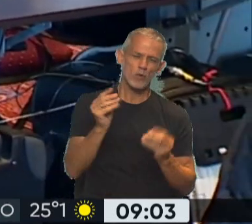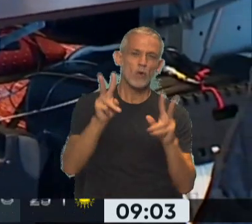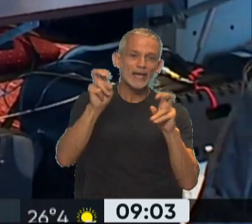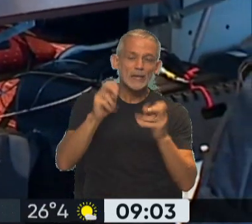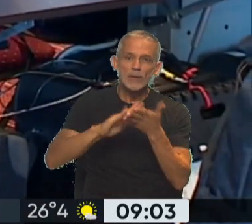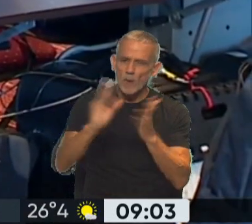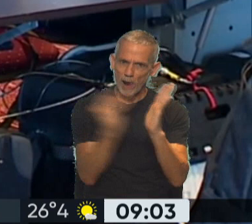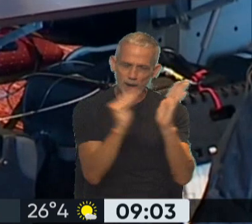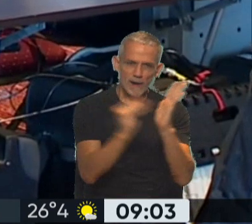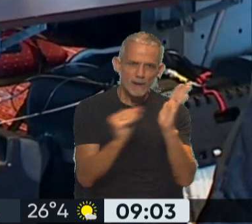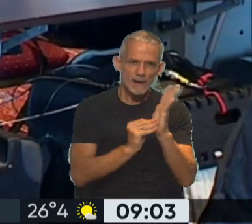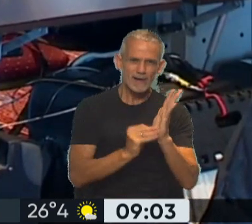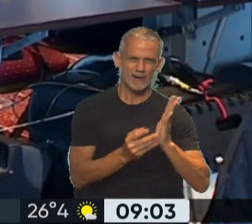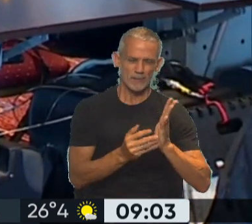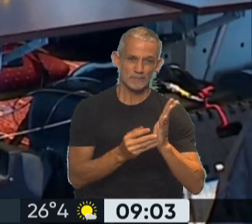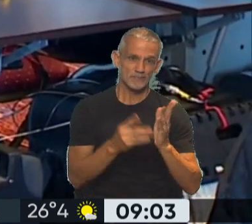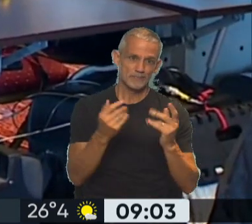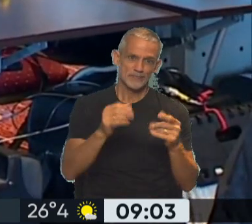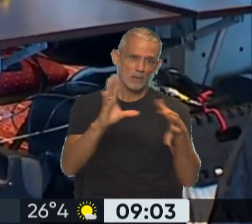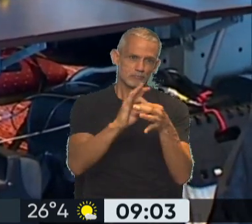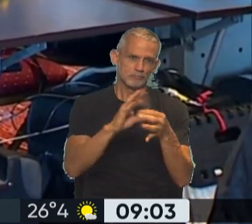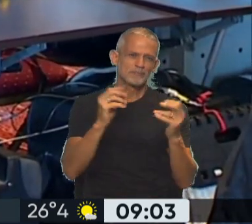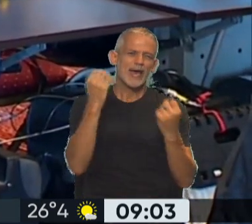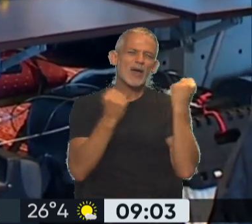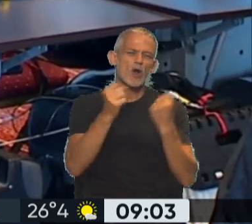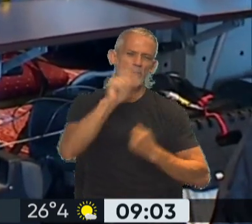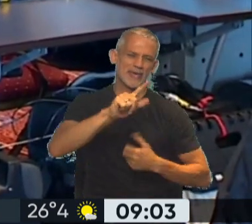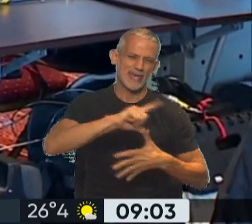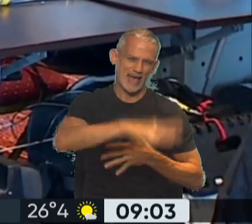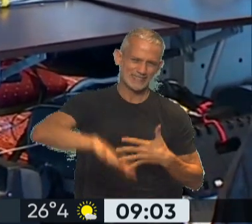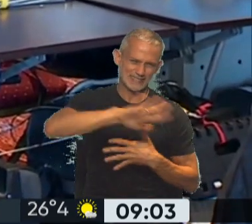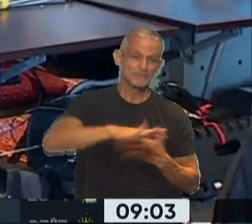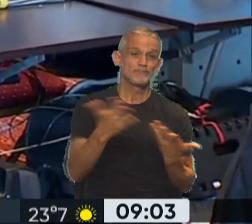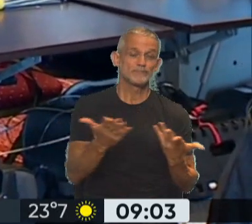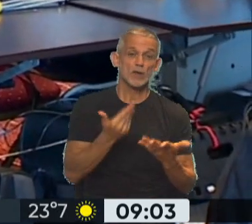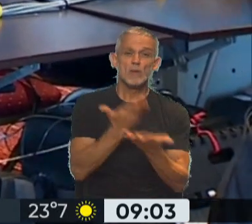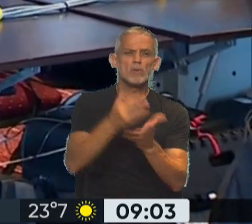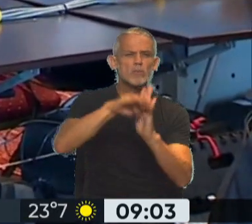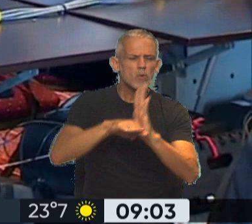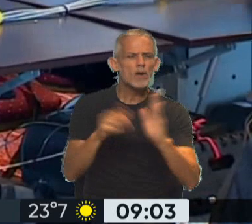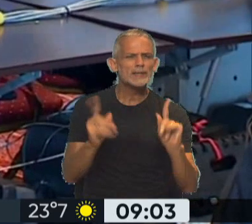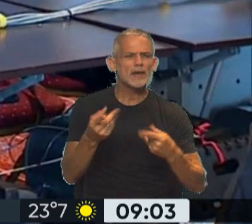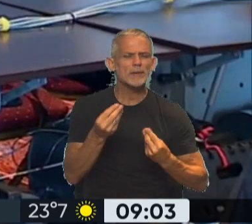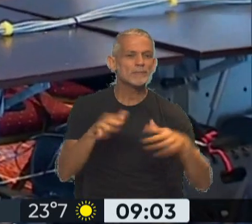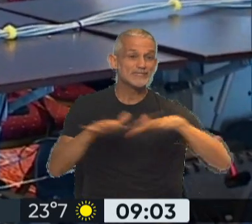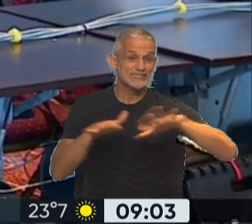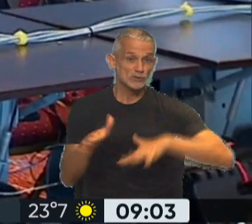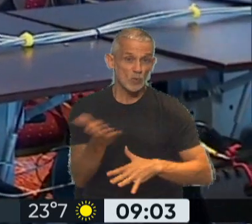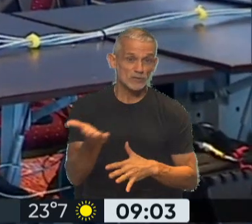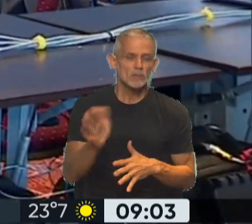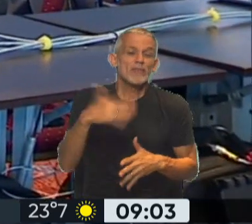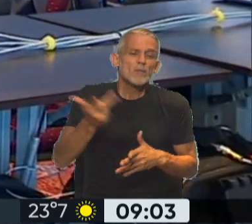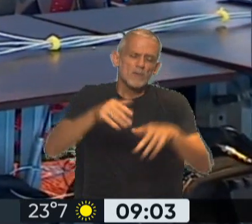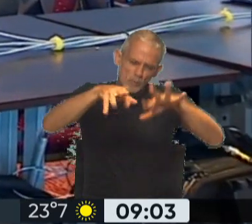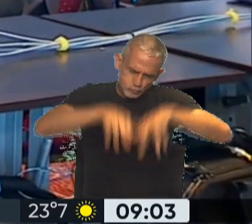los temas que hacen a las economías de toda la región por supuesto aquí se va a plantear decíamos este estado de situación que después se